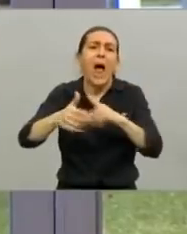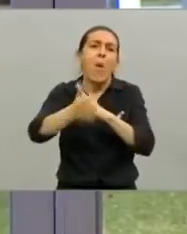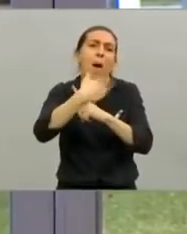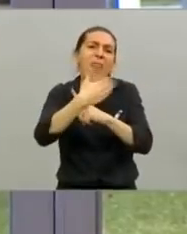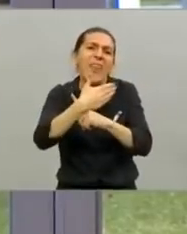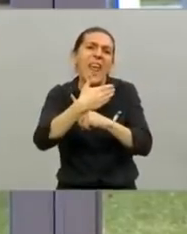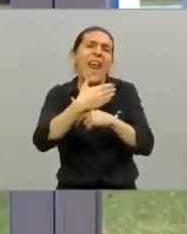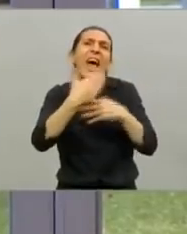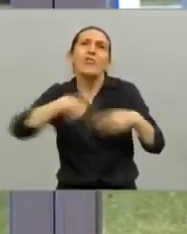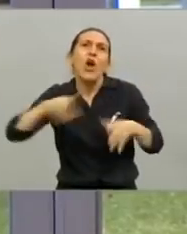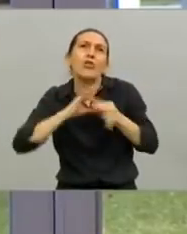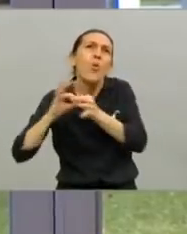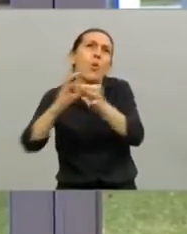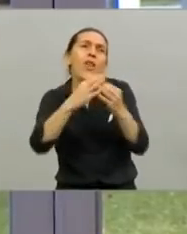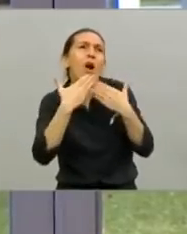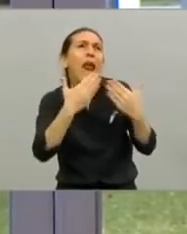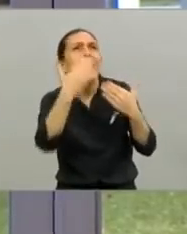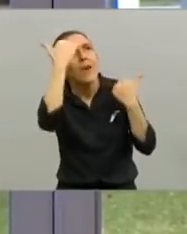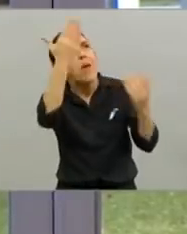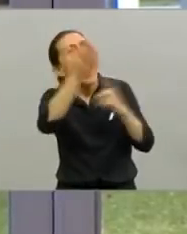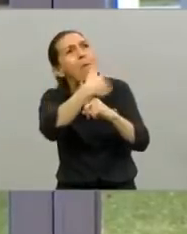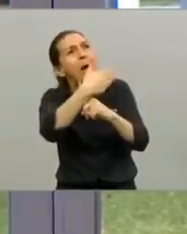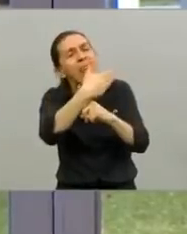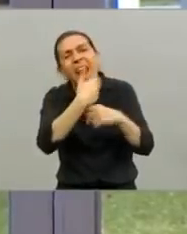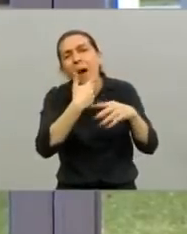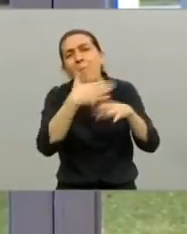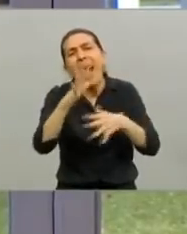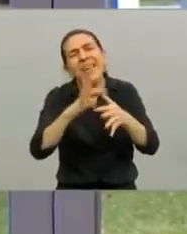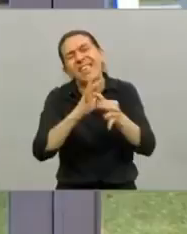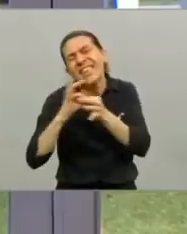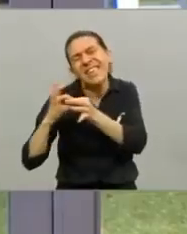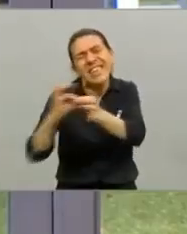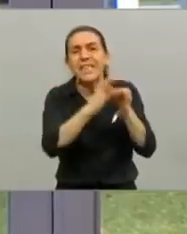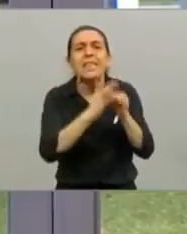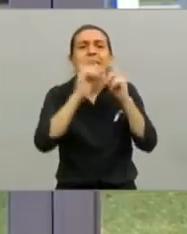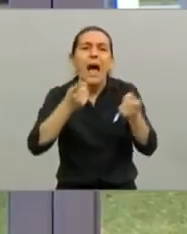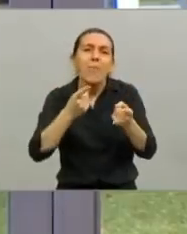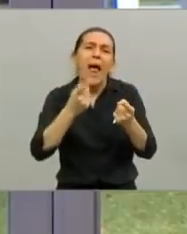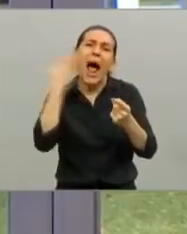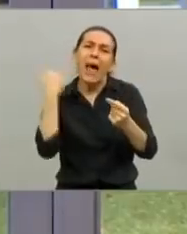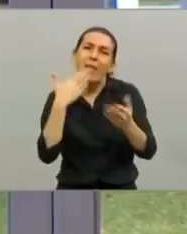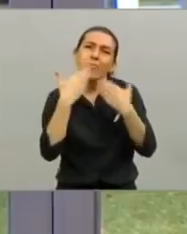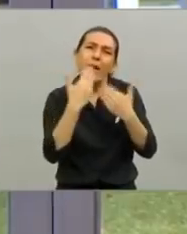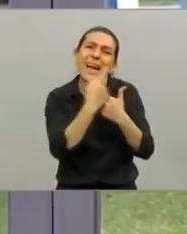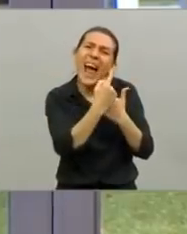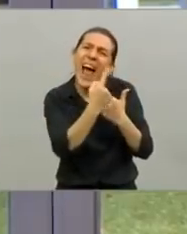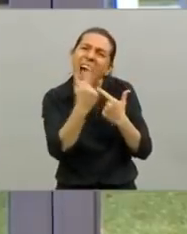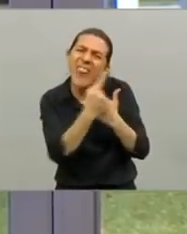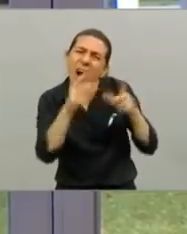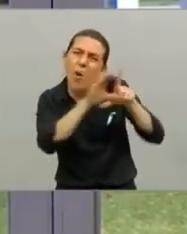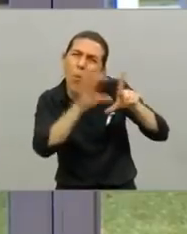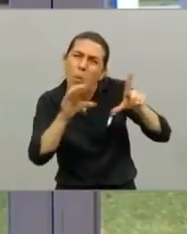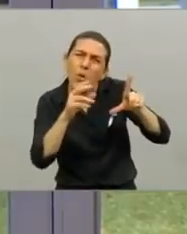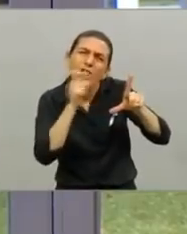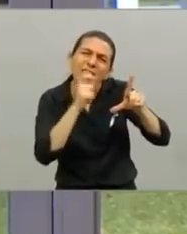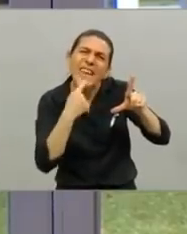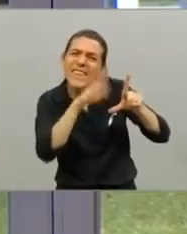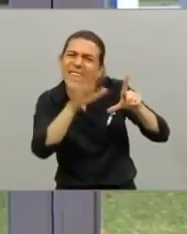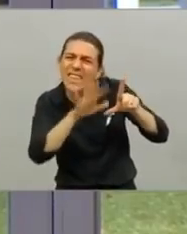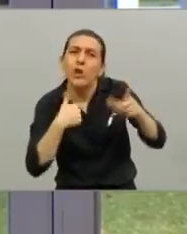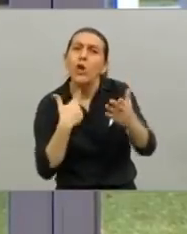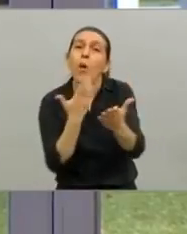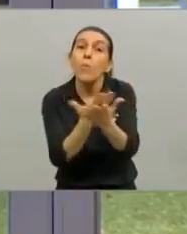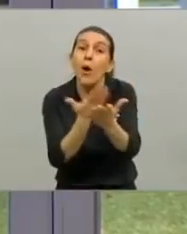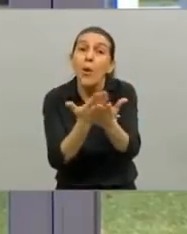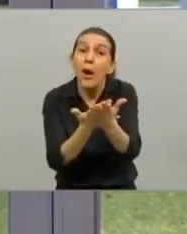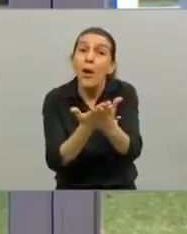nos unió, nos una más que nunca. Y a cada chico con los que hablé antes, les hago una propuesta. Hoy